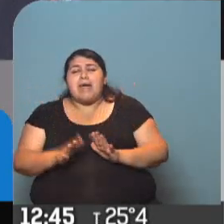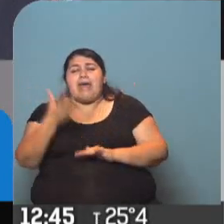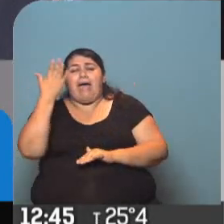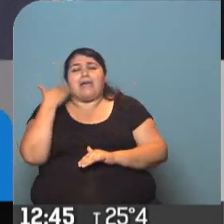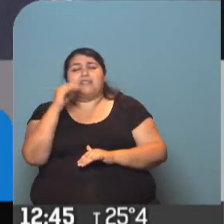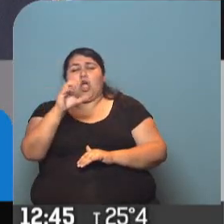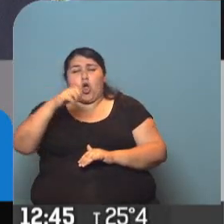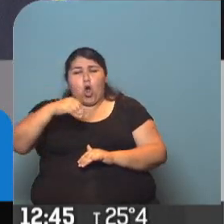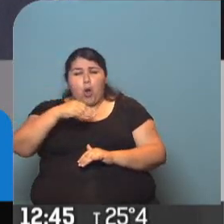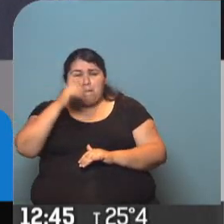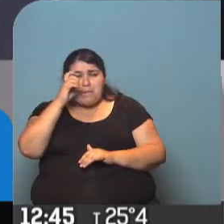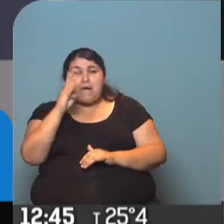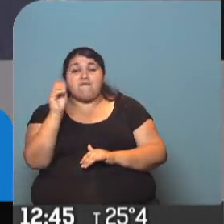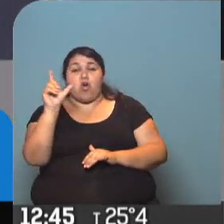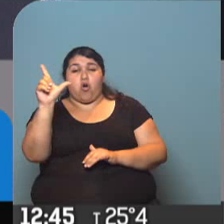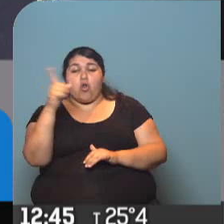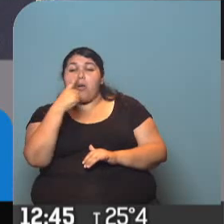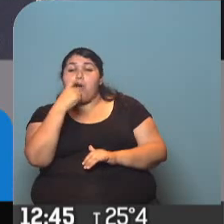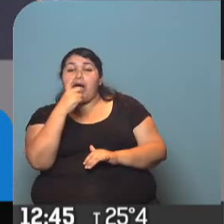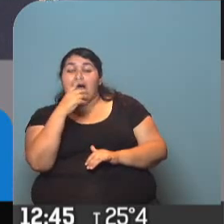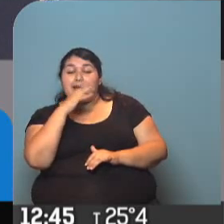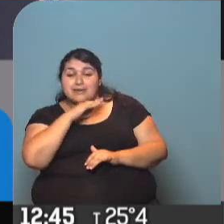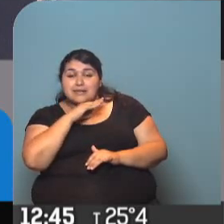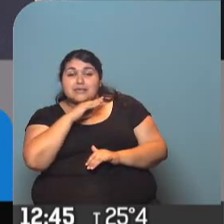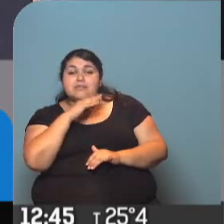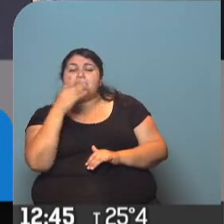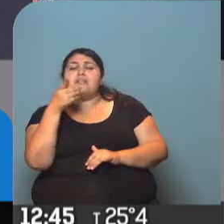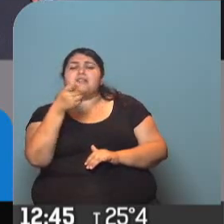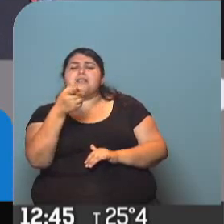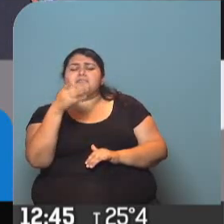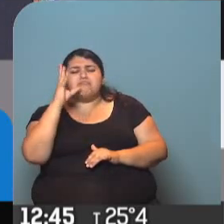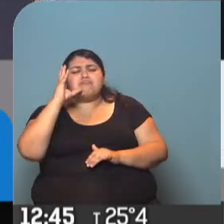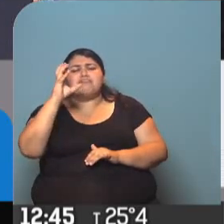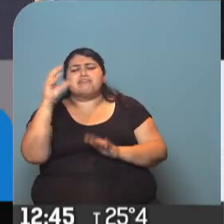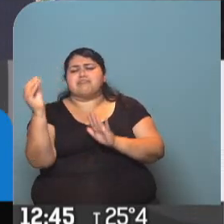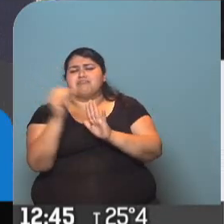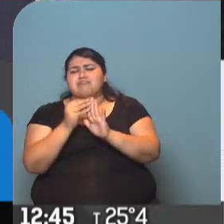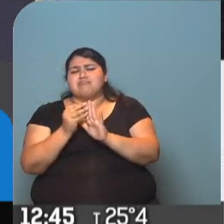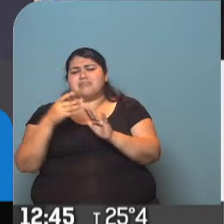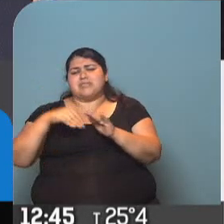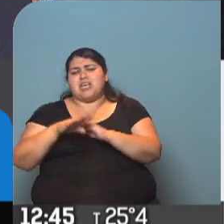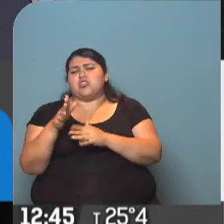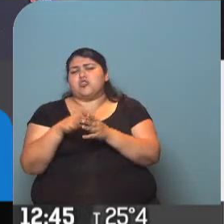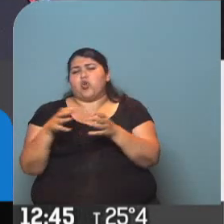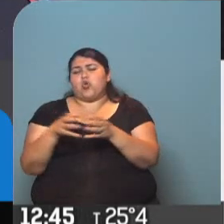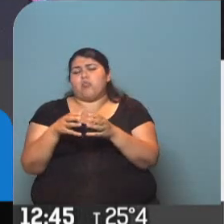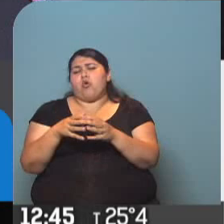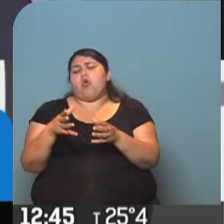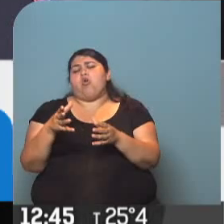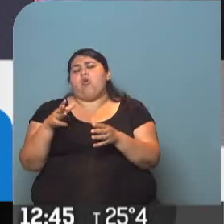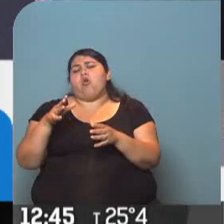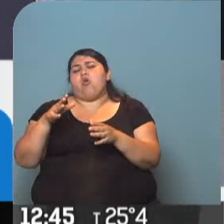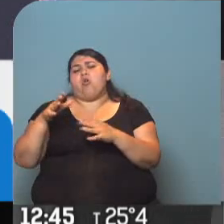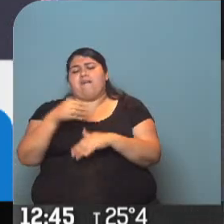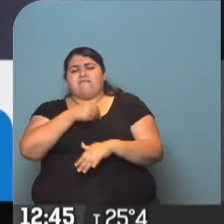en españa en madrid con el river-boca que tomaron ustedes se encuentran para evitar que algunos llamados barrabravas argentinos más allá de la